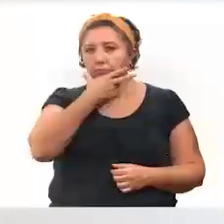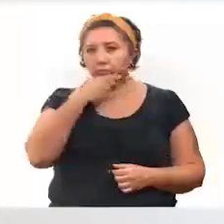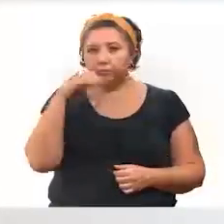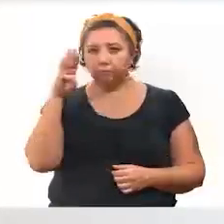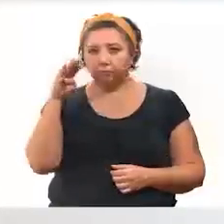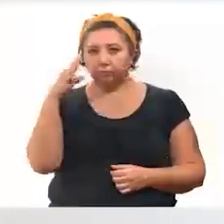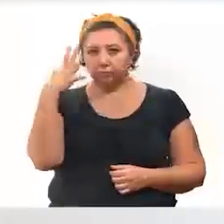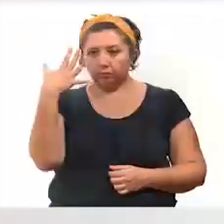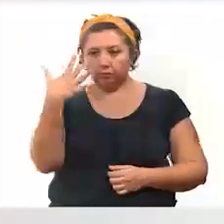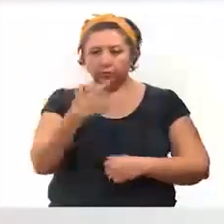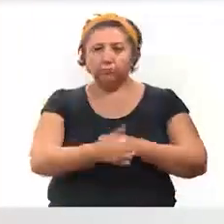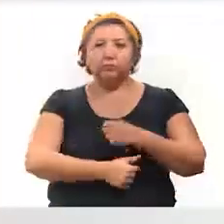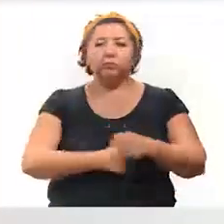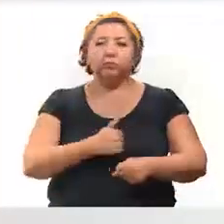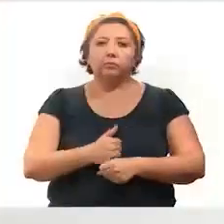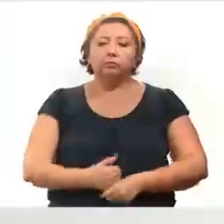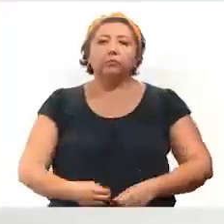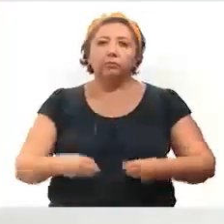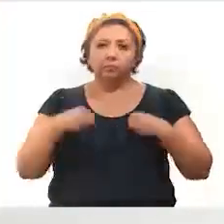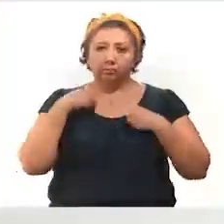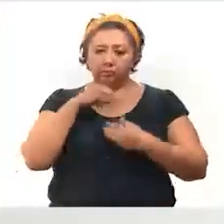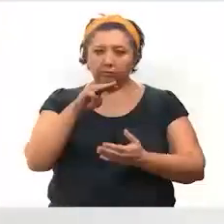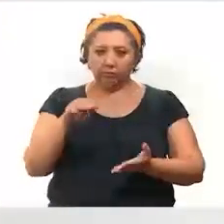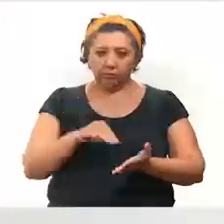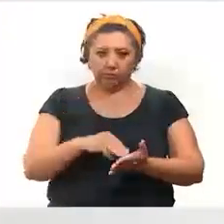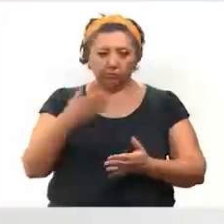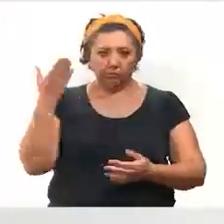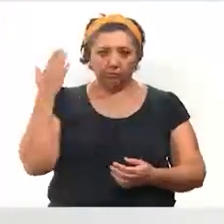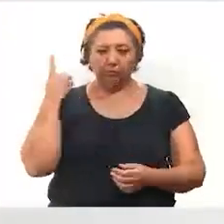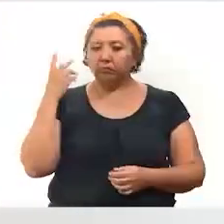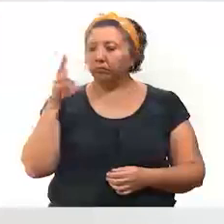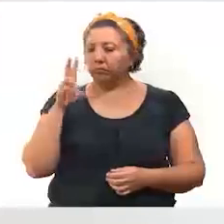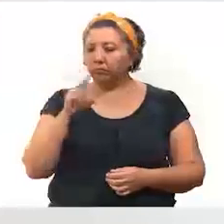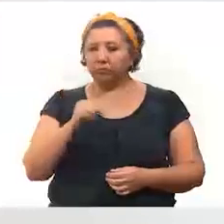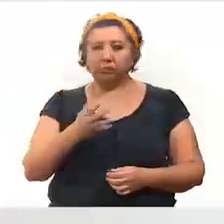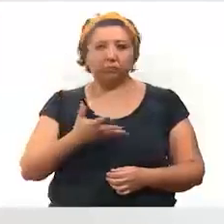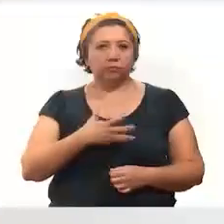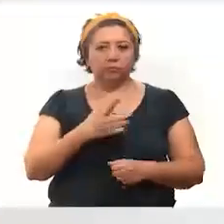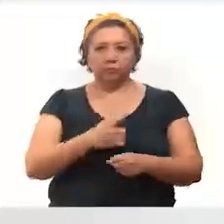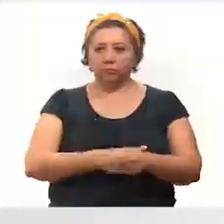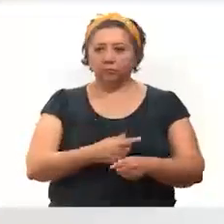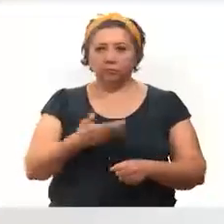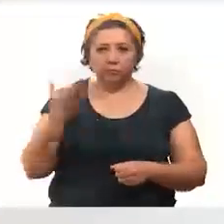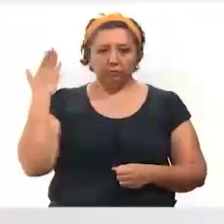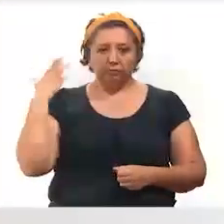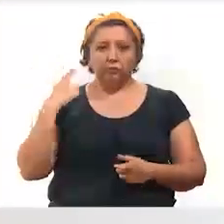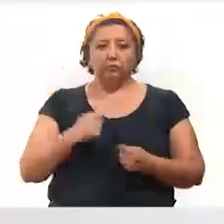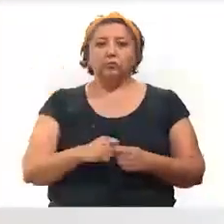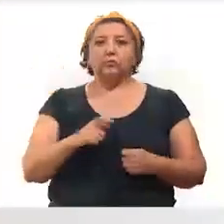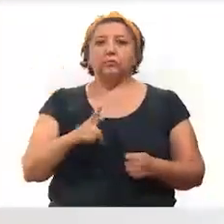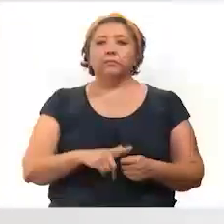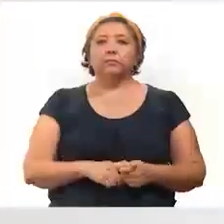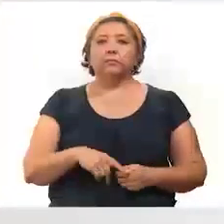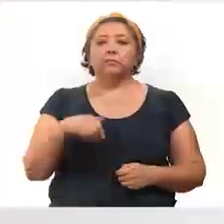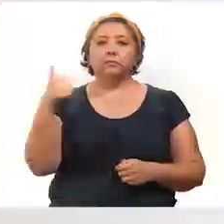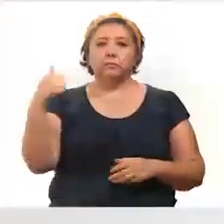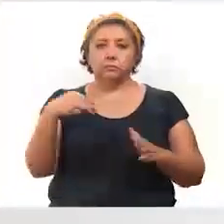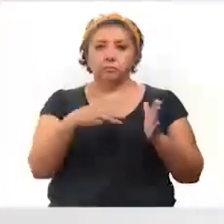de 95 años de edad que residía en Mérida y no presentaba comorbilidades. En total son